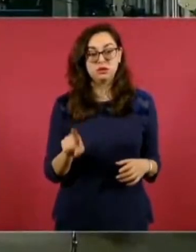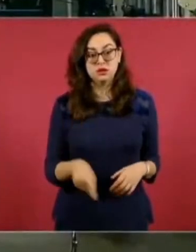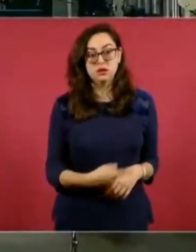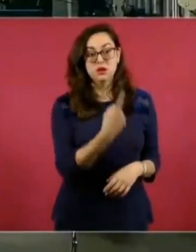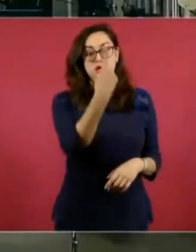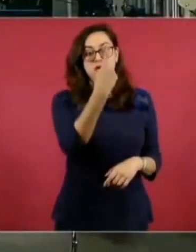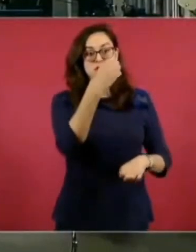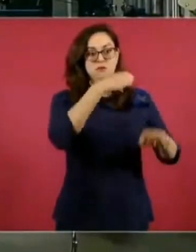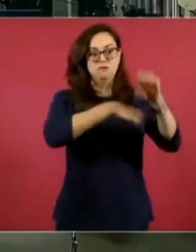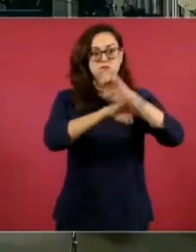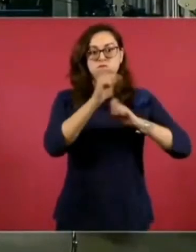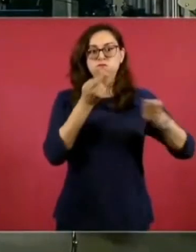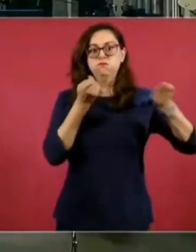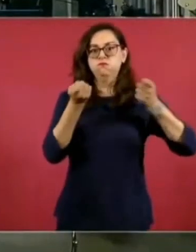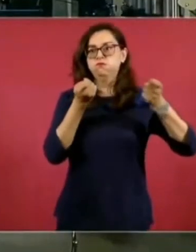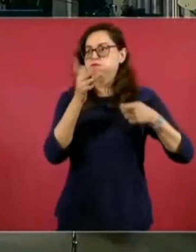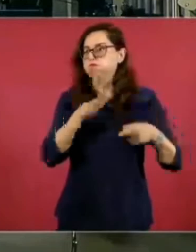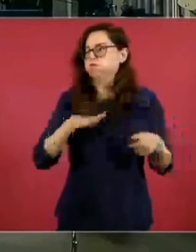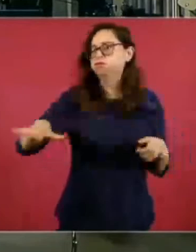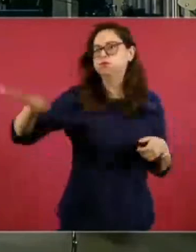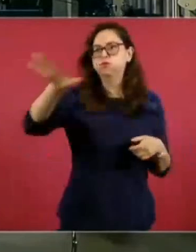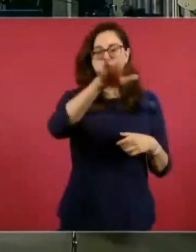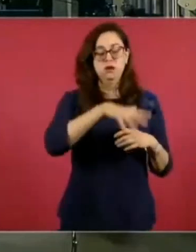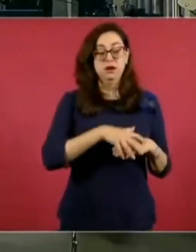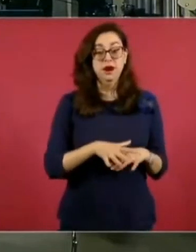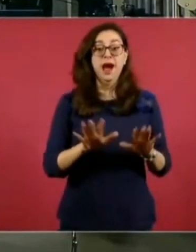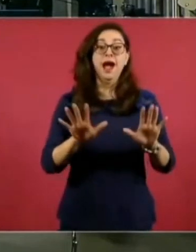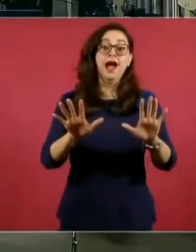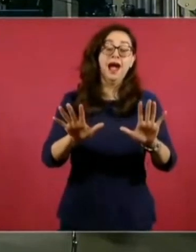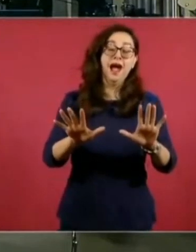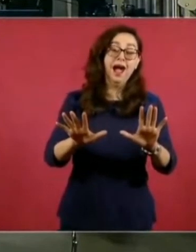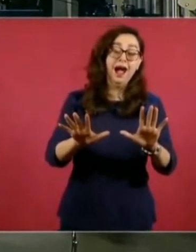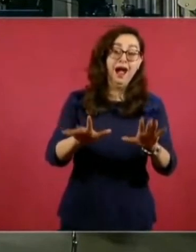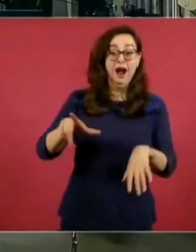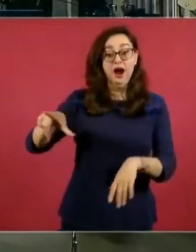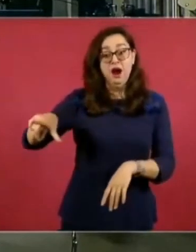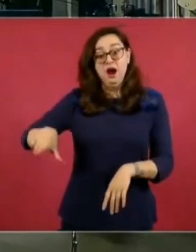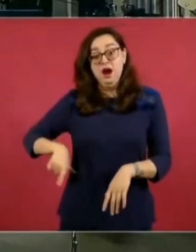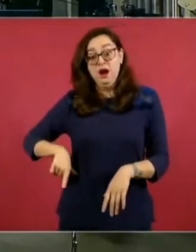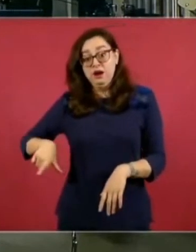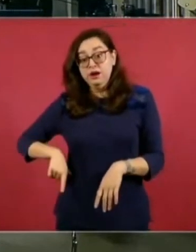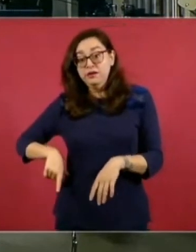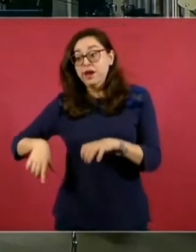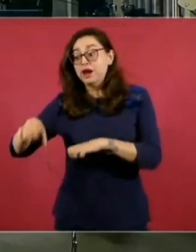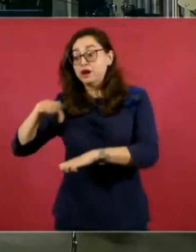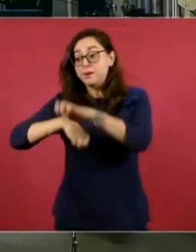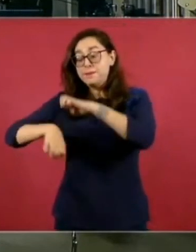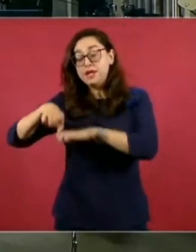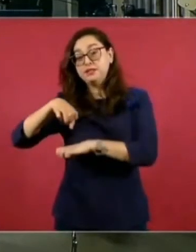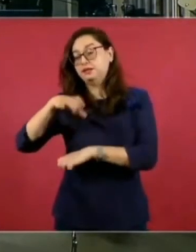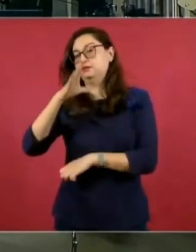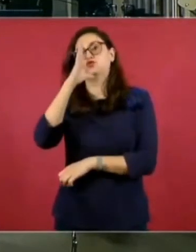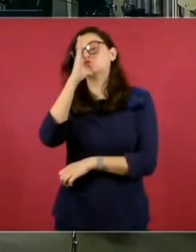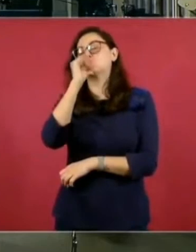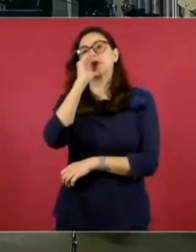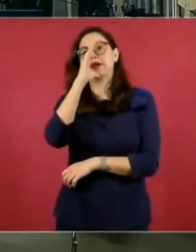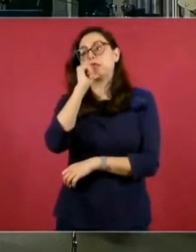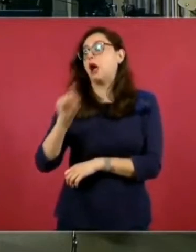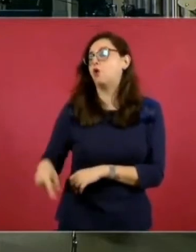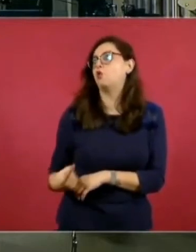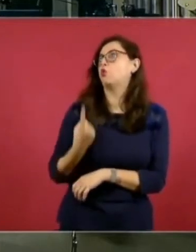no puede, por ejemplo, el gobierno poner una línea